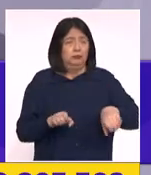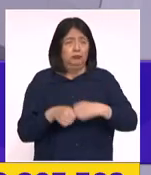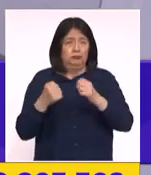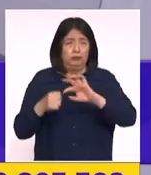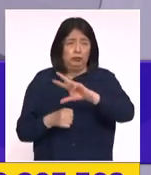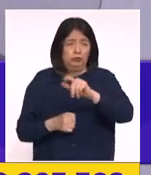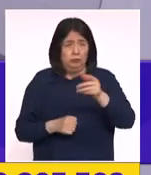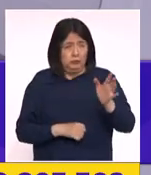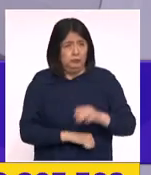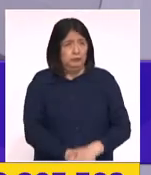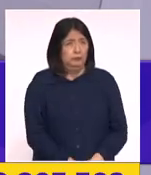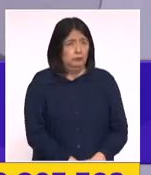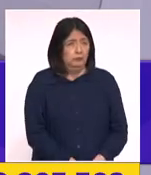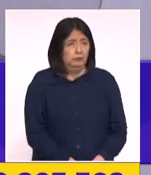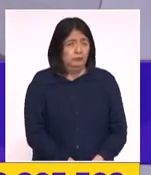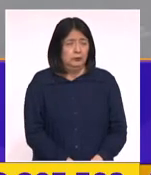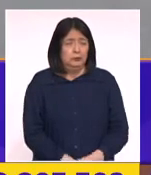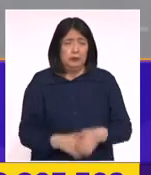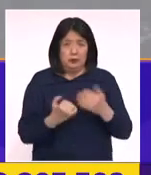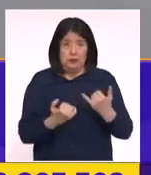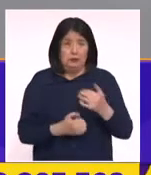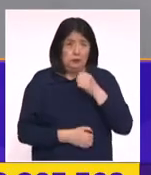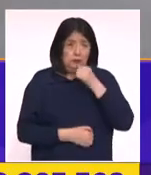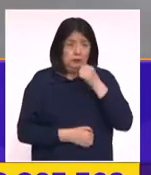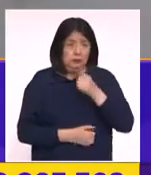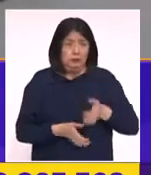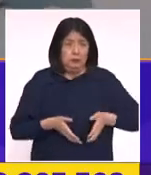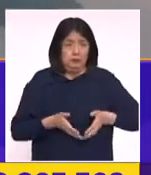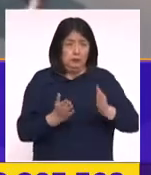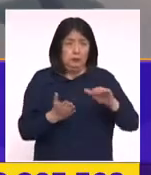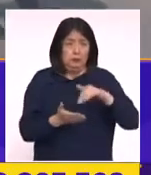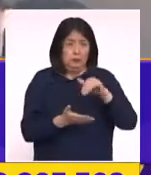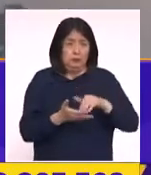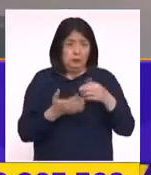Fátima. Tenemos ya a Jason Latorre precisamente en la carretera central. Actualización, Jason.